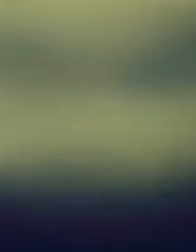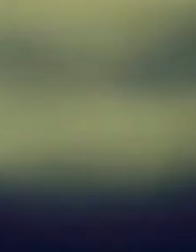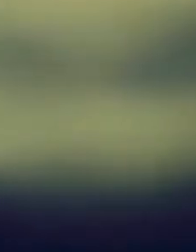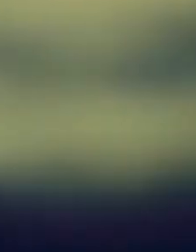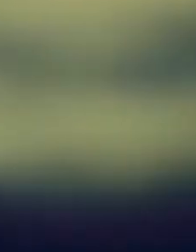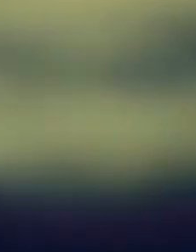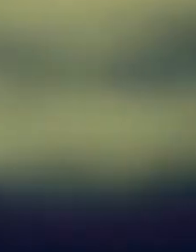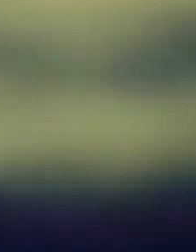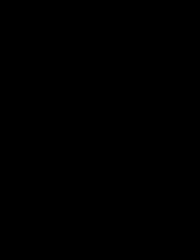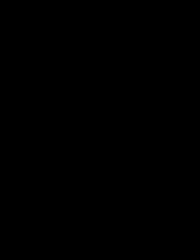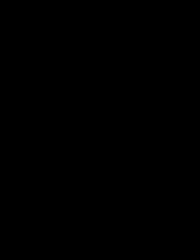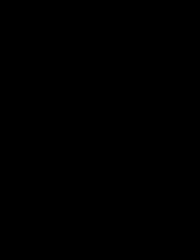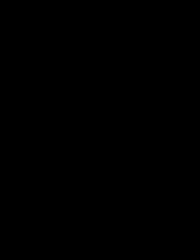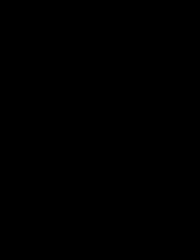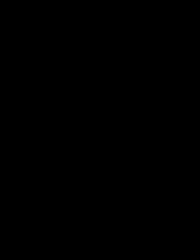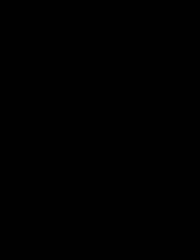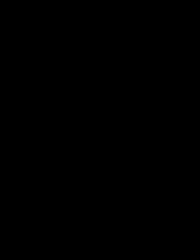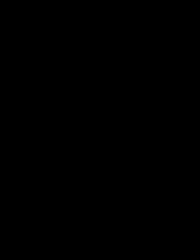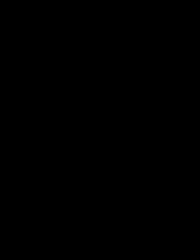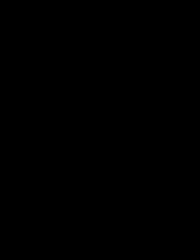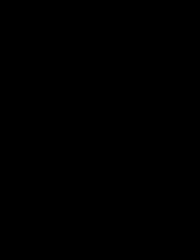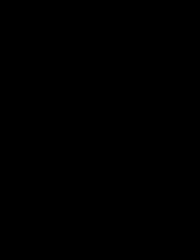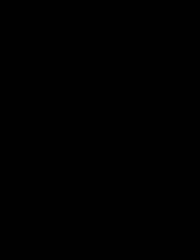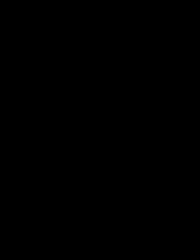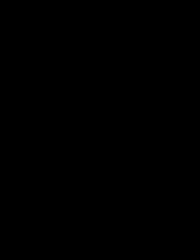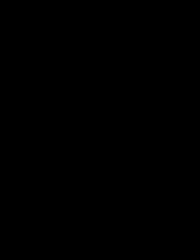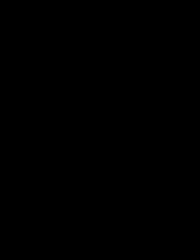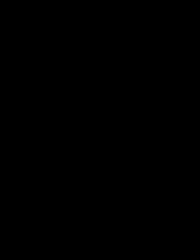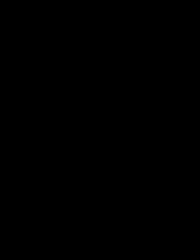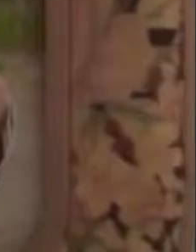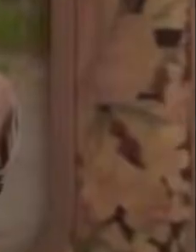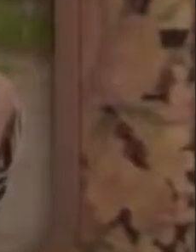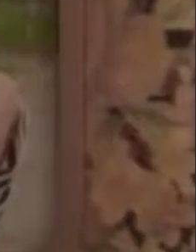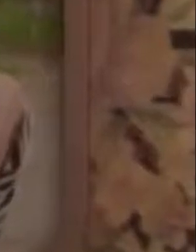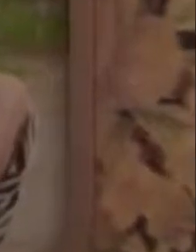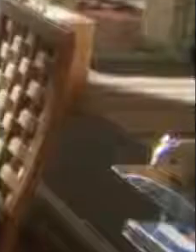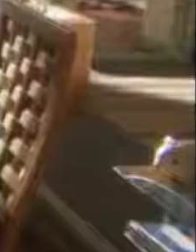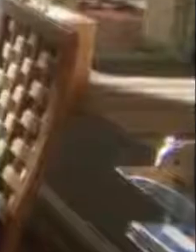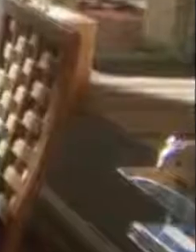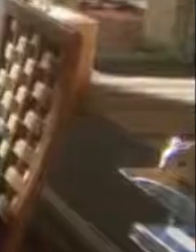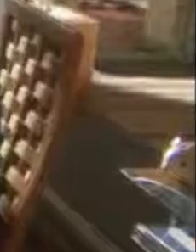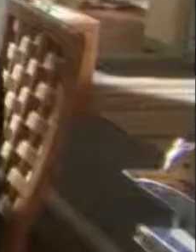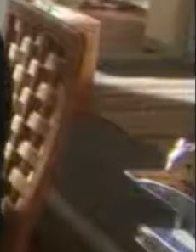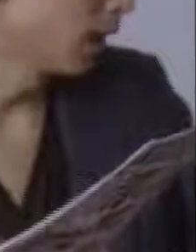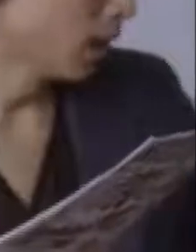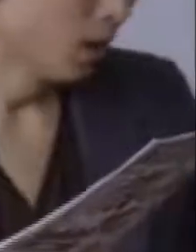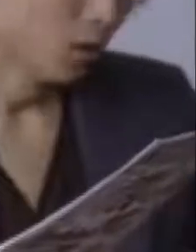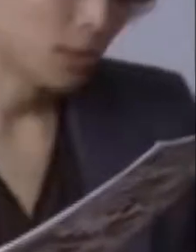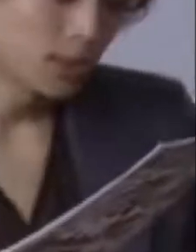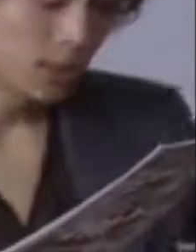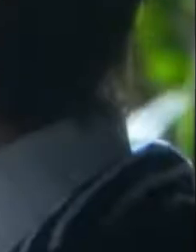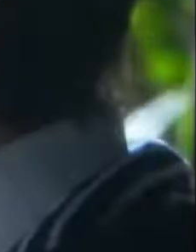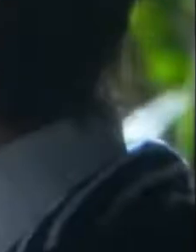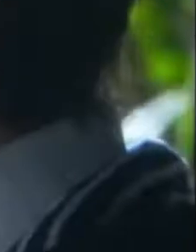mediodía, aquí en 13, Costa Rica Televisión. Ritsu es el mayor de tres